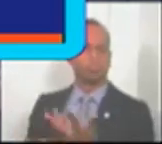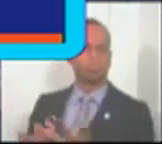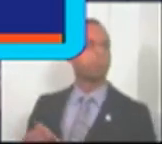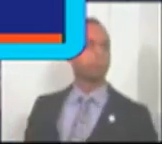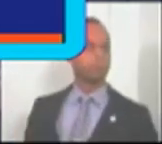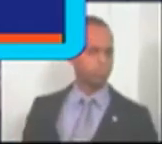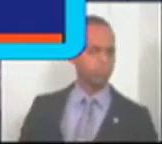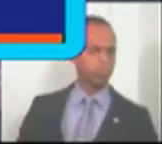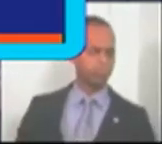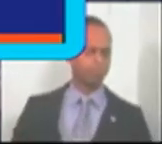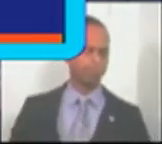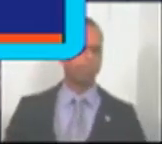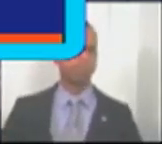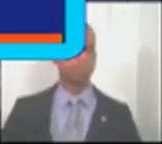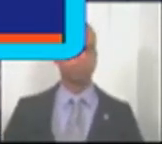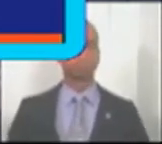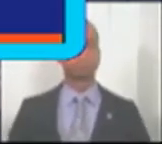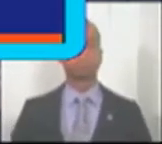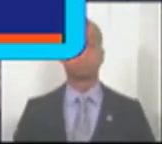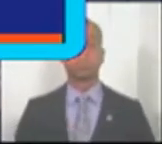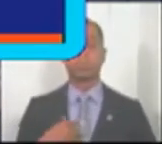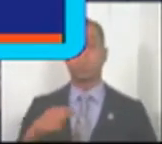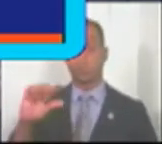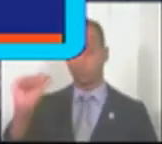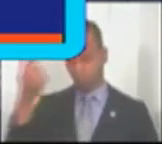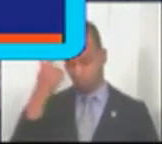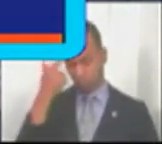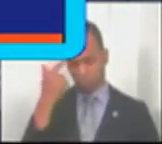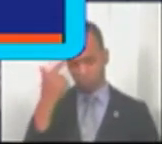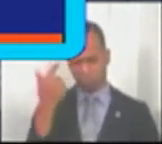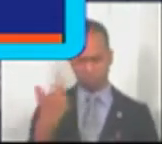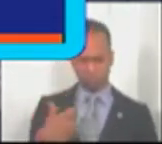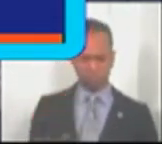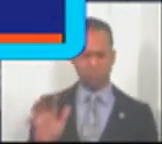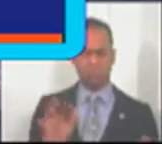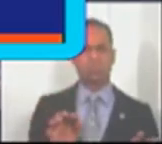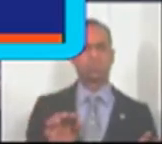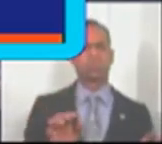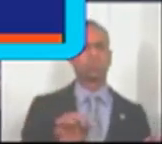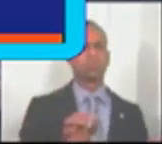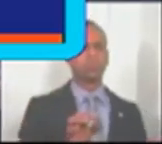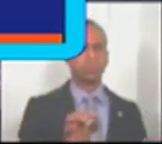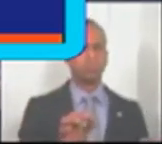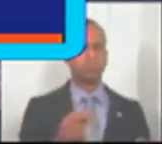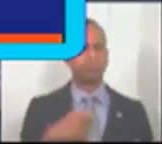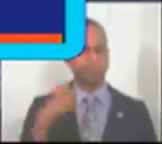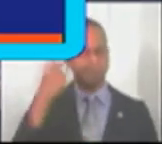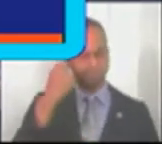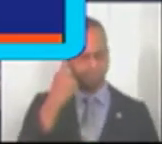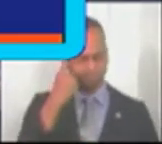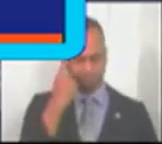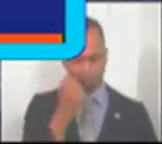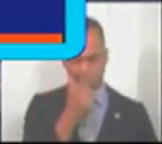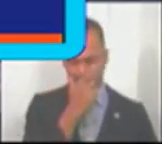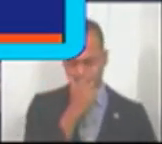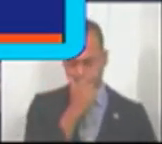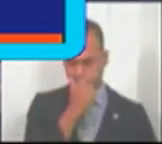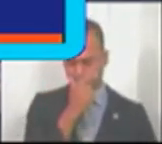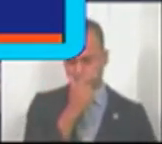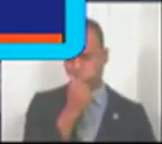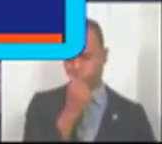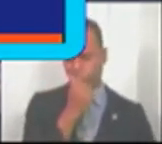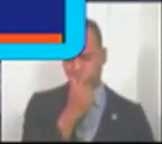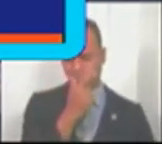políticamente. Pero mi obsesión, salí del gobierno ya con esa preocupación, ver cómo impactaba